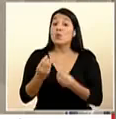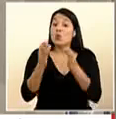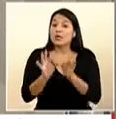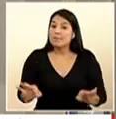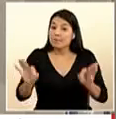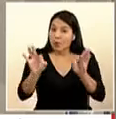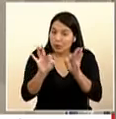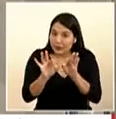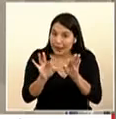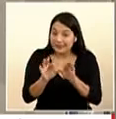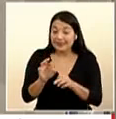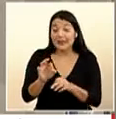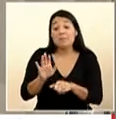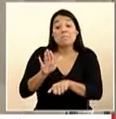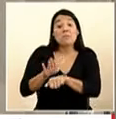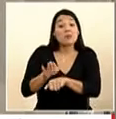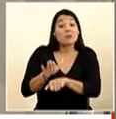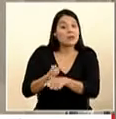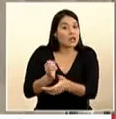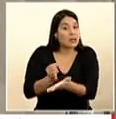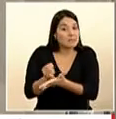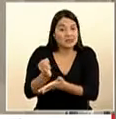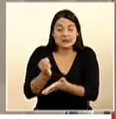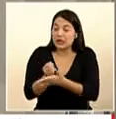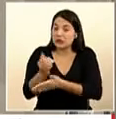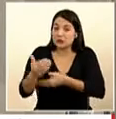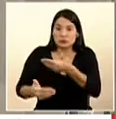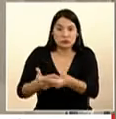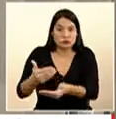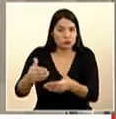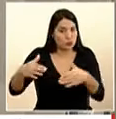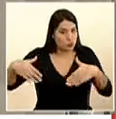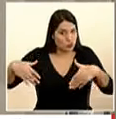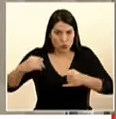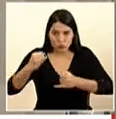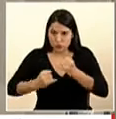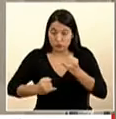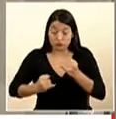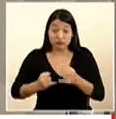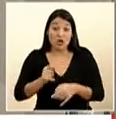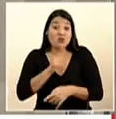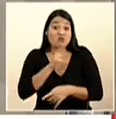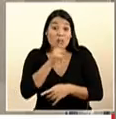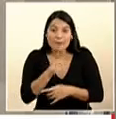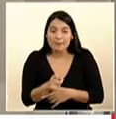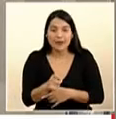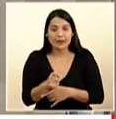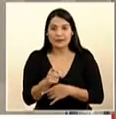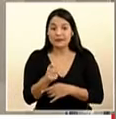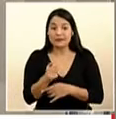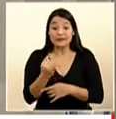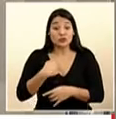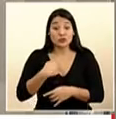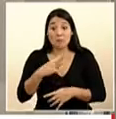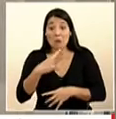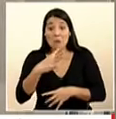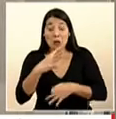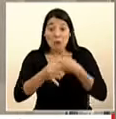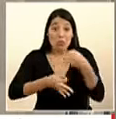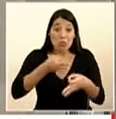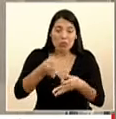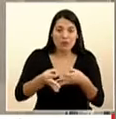vamos a dejar que avance sería en realidad muy respetuoso del nuevo proceso de investigación y